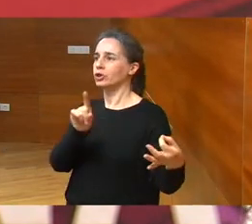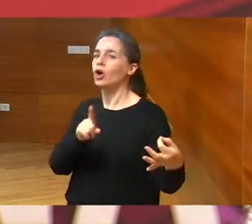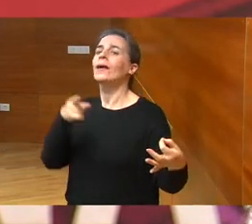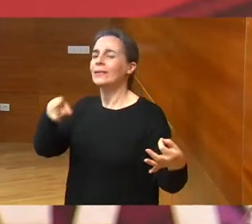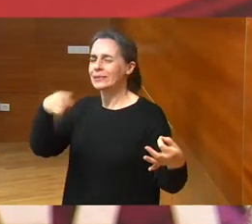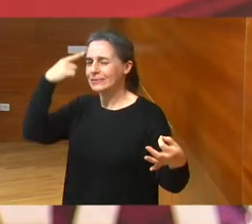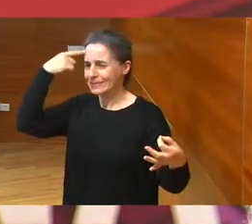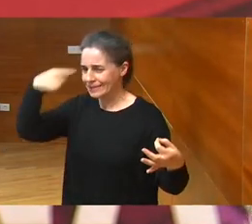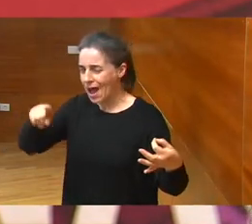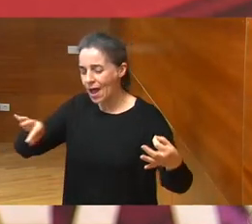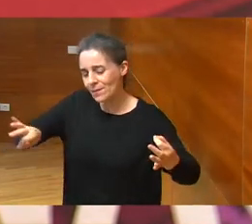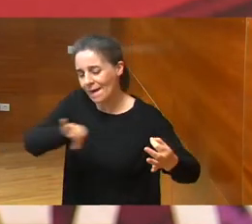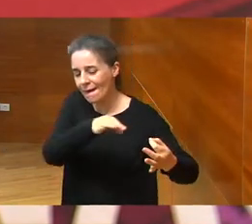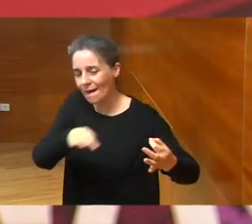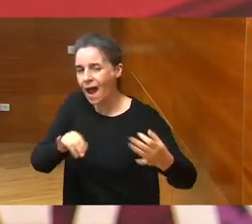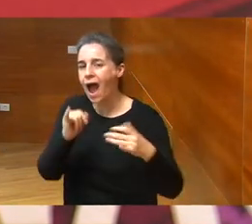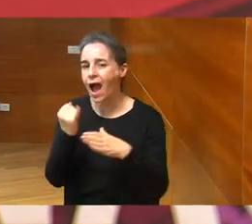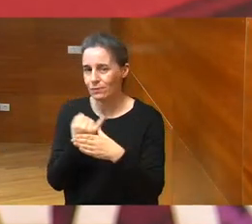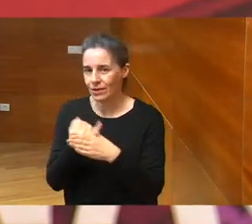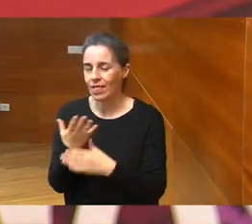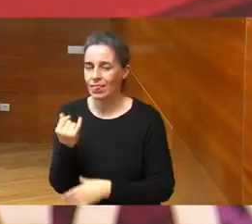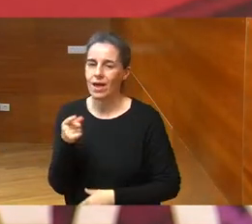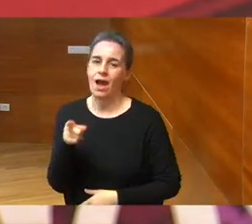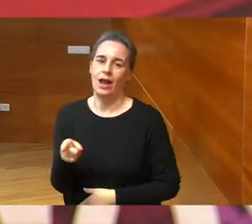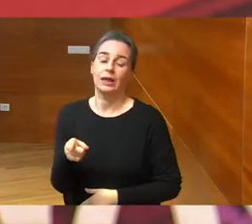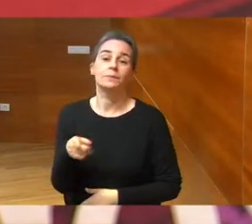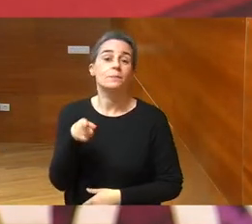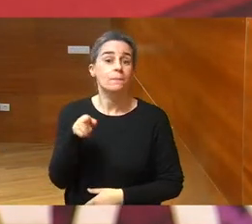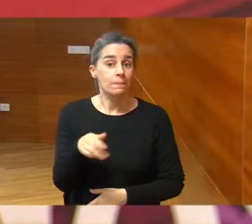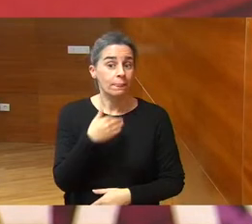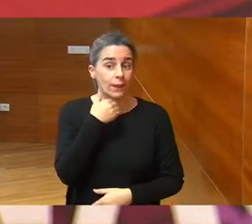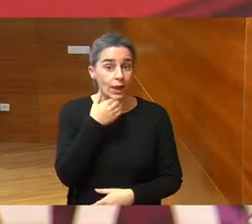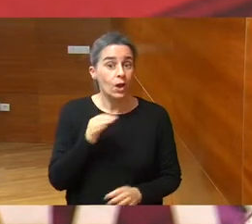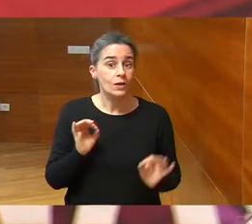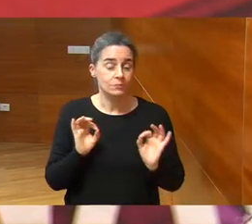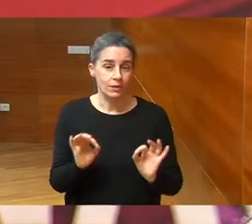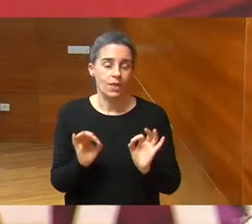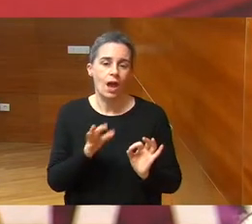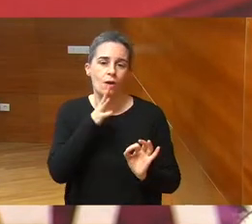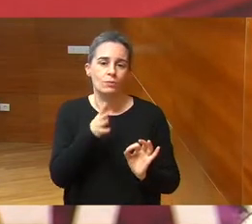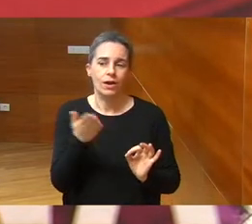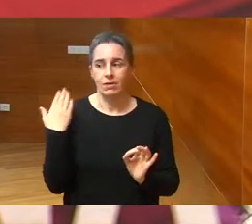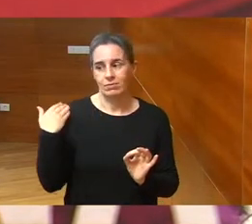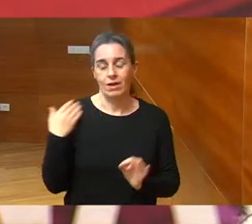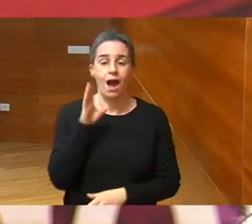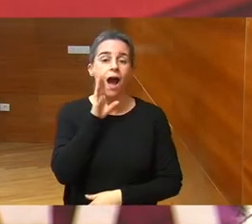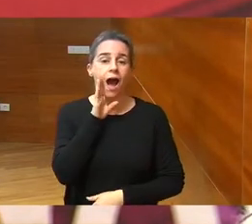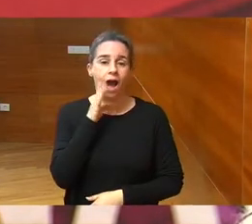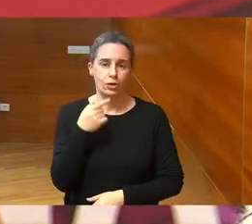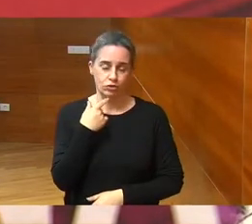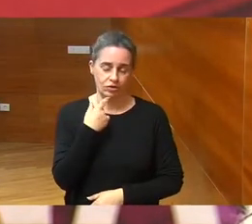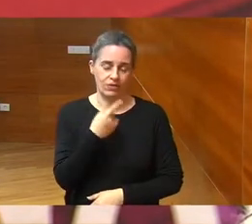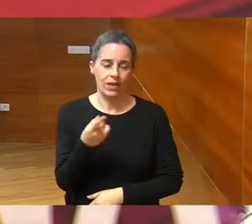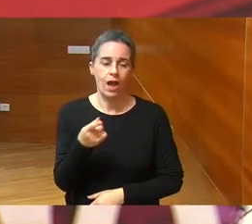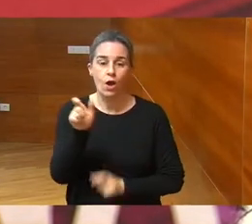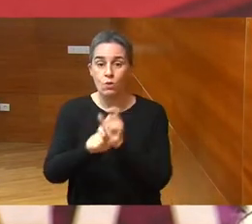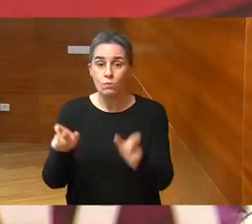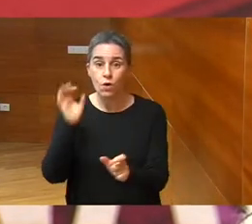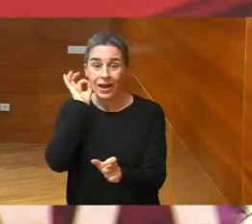Es realmente también en una particularidades porque como decía antes los muelleres normalmente o Que